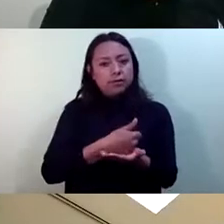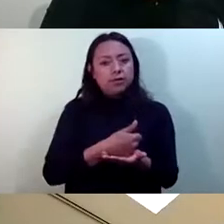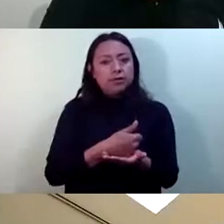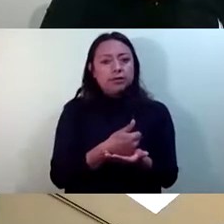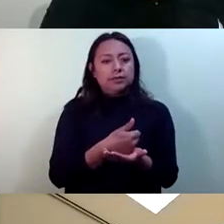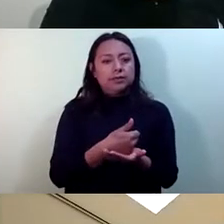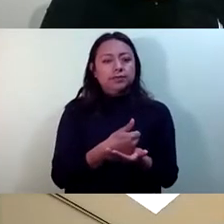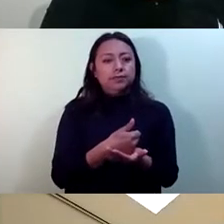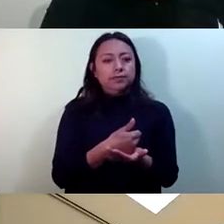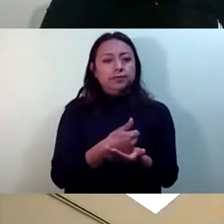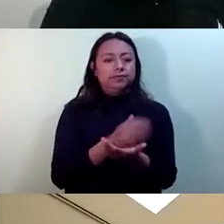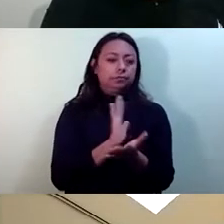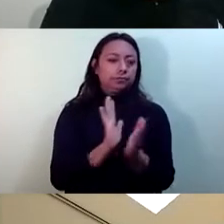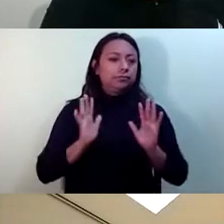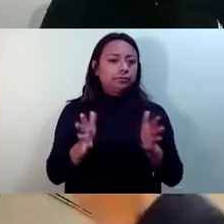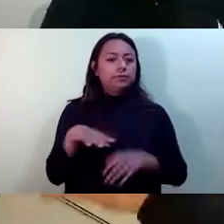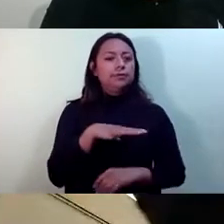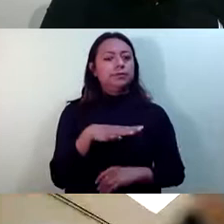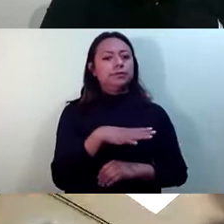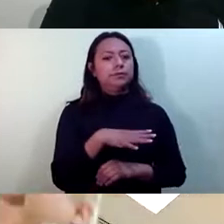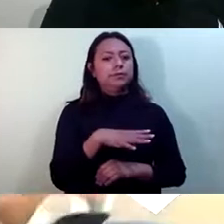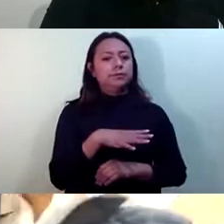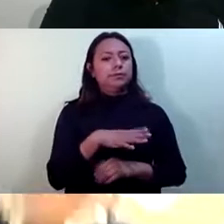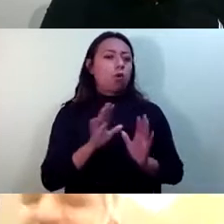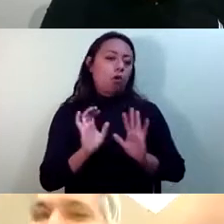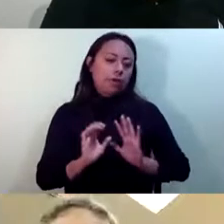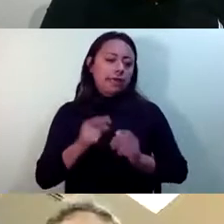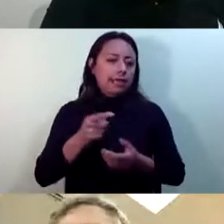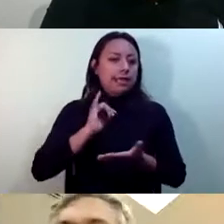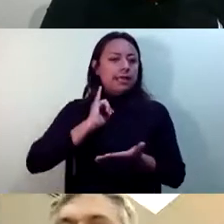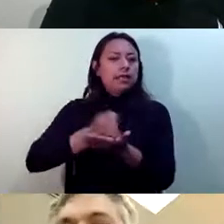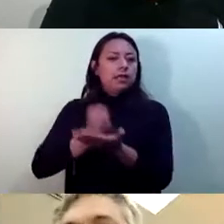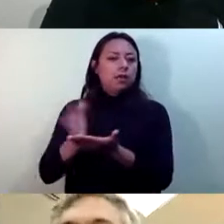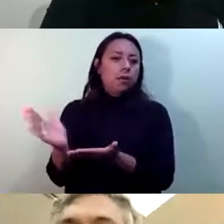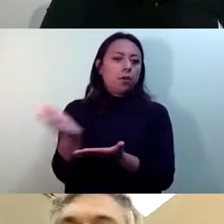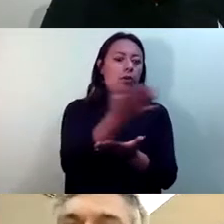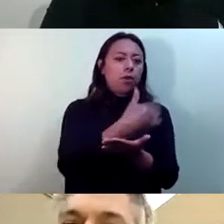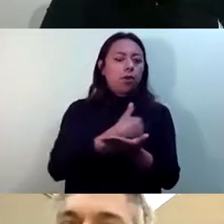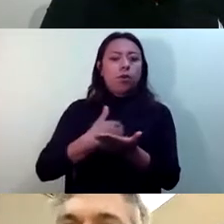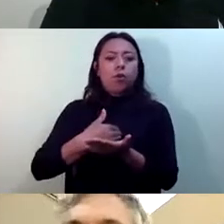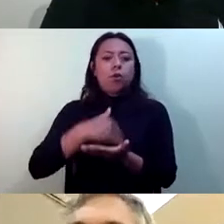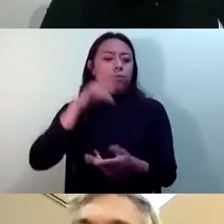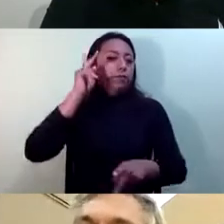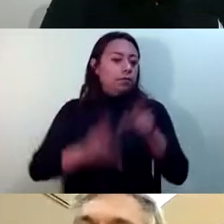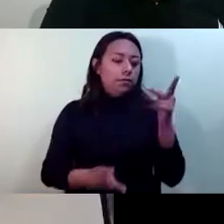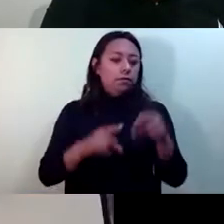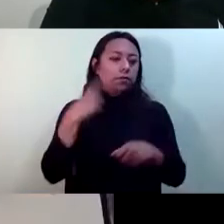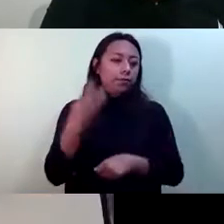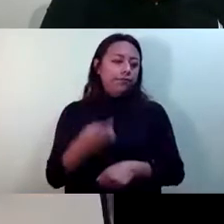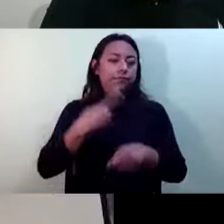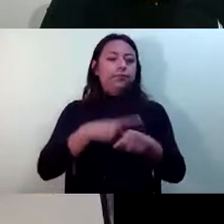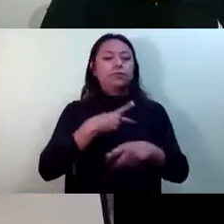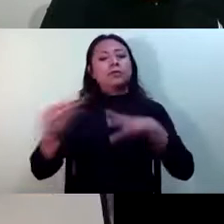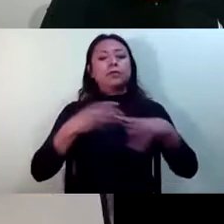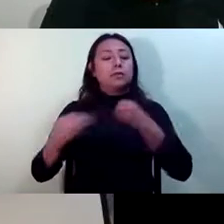que la ciudad dejó de recaudar por esta pandemia, originando una incapacidad financiera del gobierno